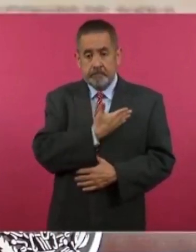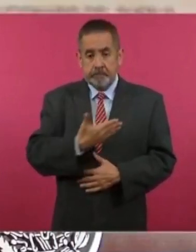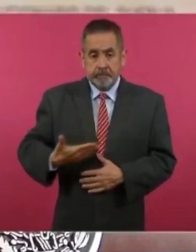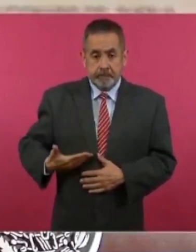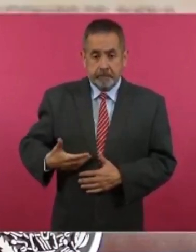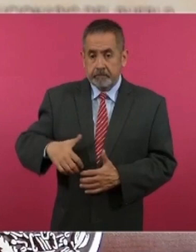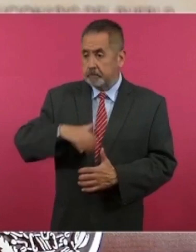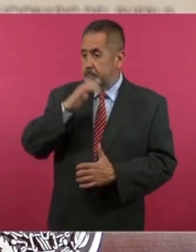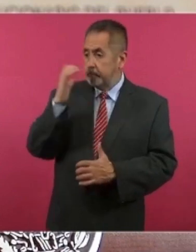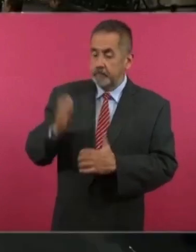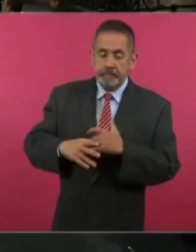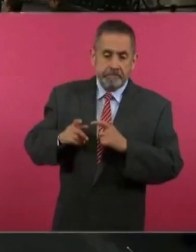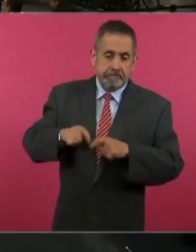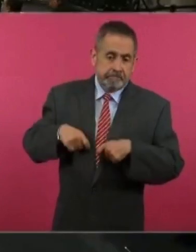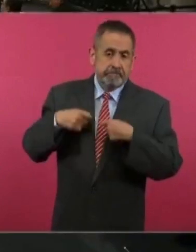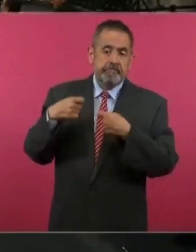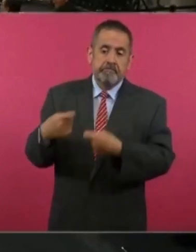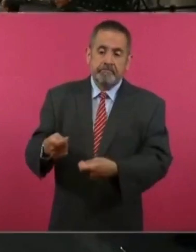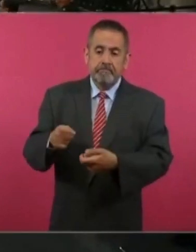bueno, ya voy a entregar